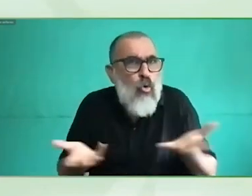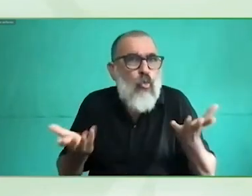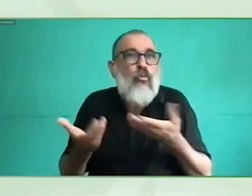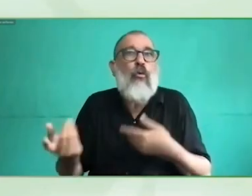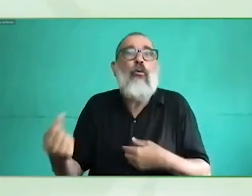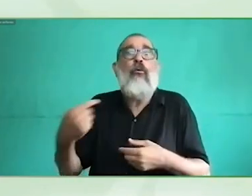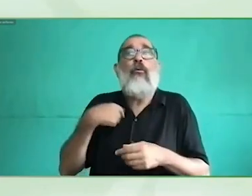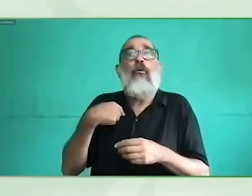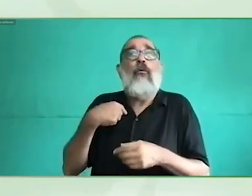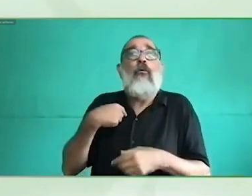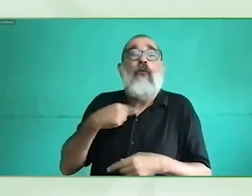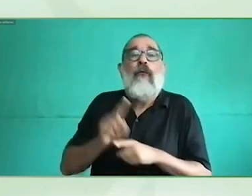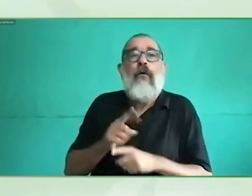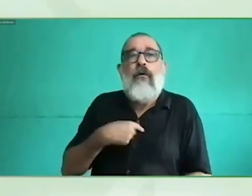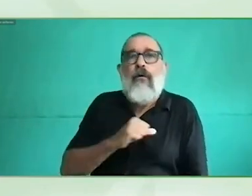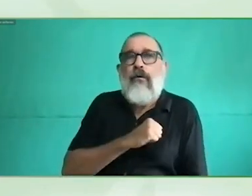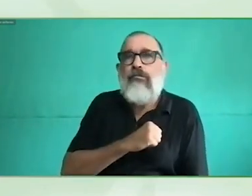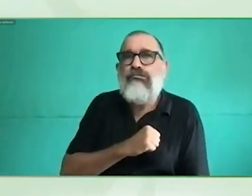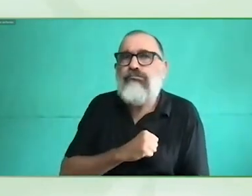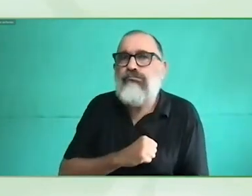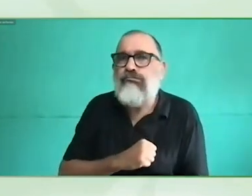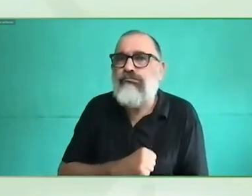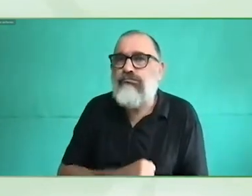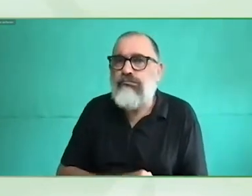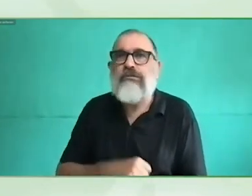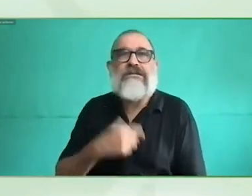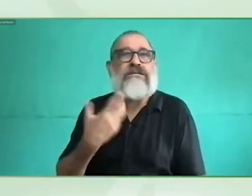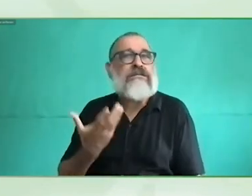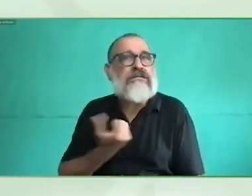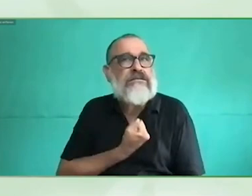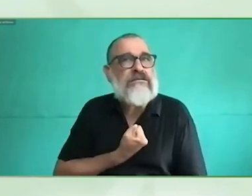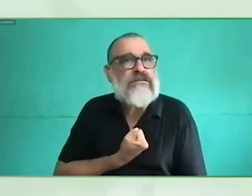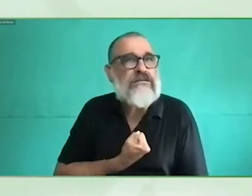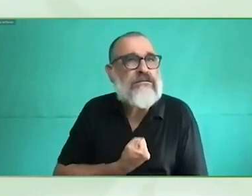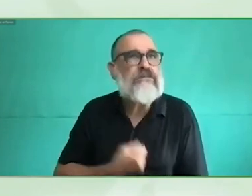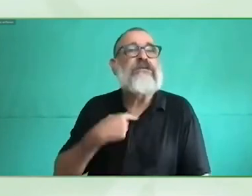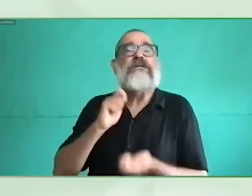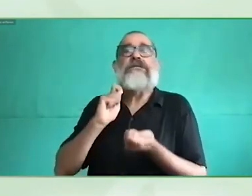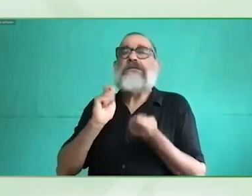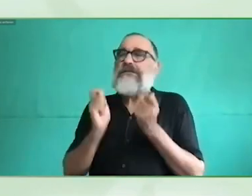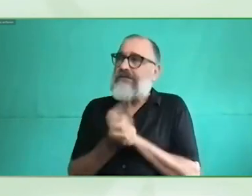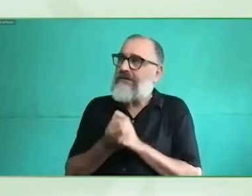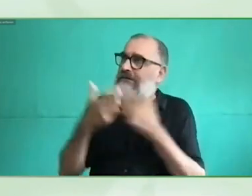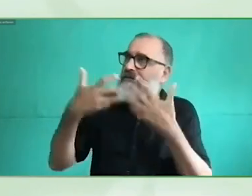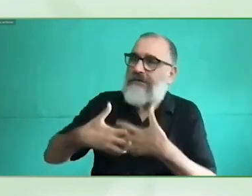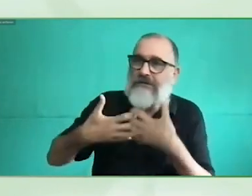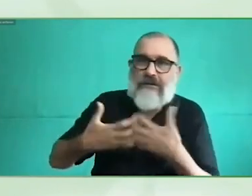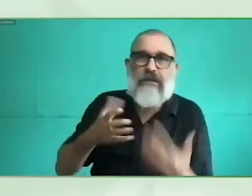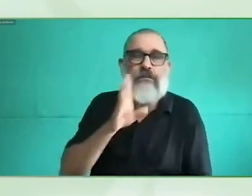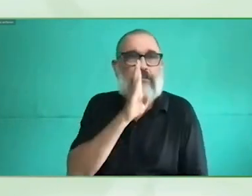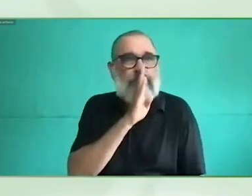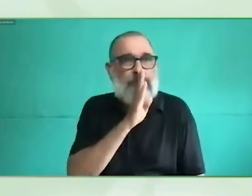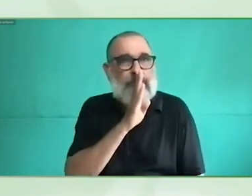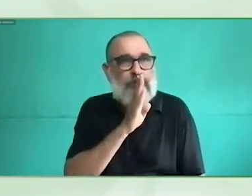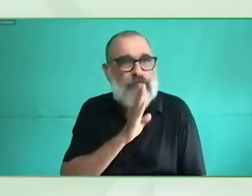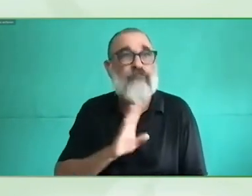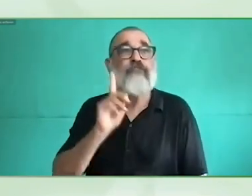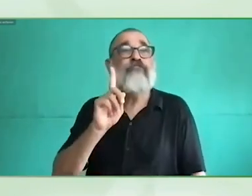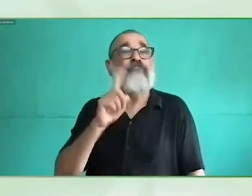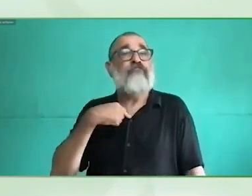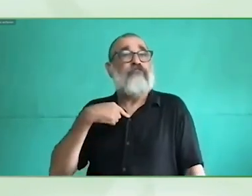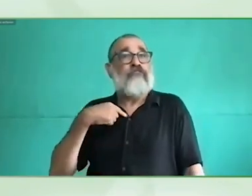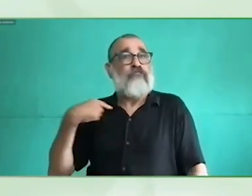no tuvo en cuenta siempre lo que yo necesitaba o mis particularidades como no sé tomar